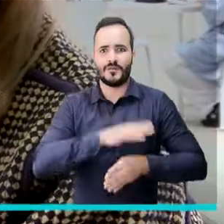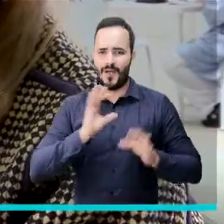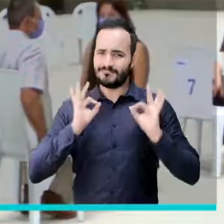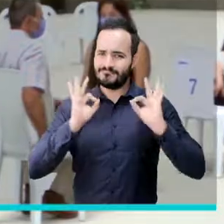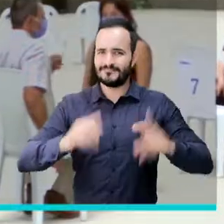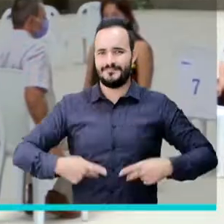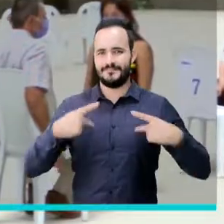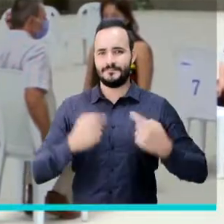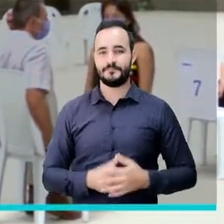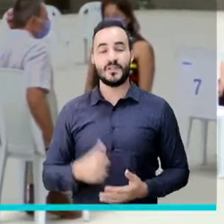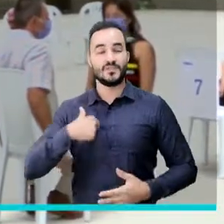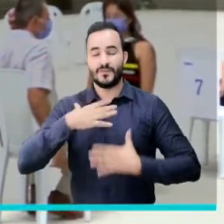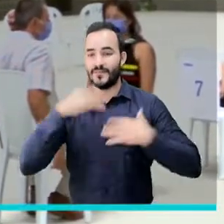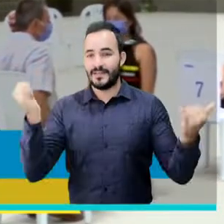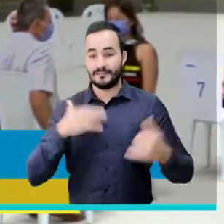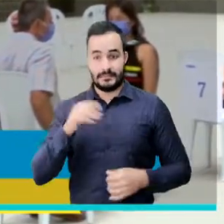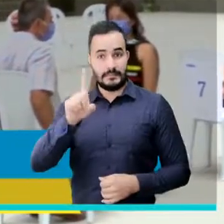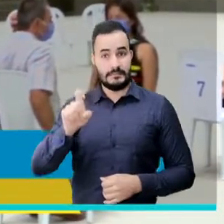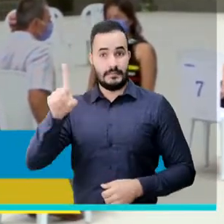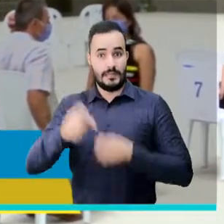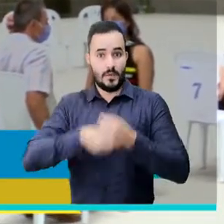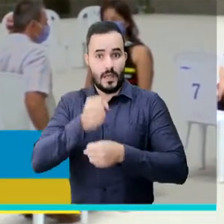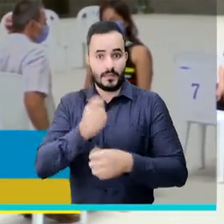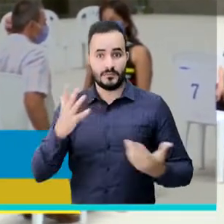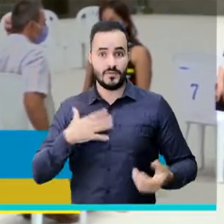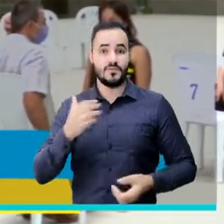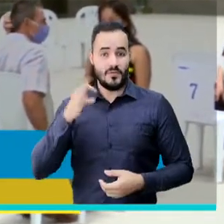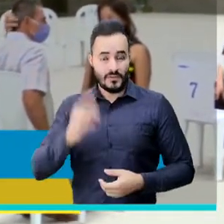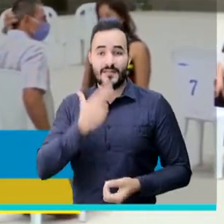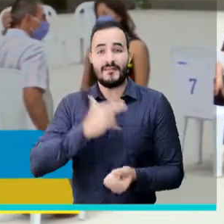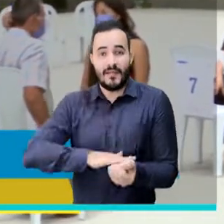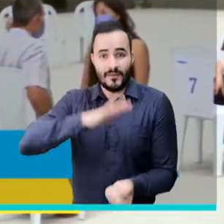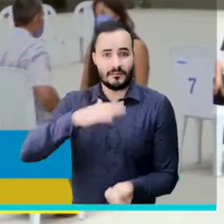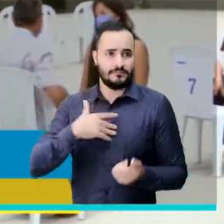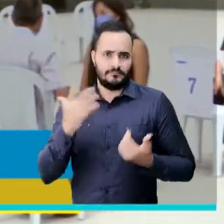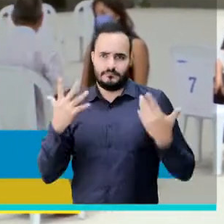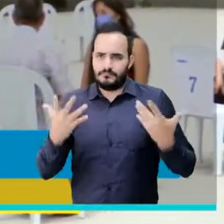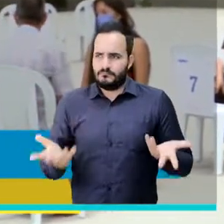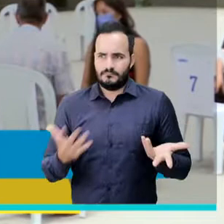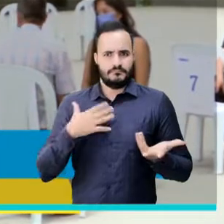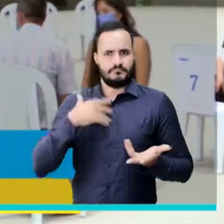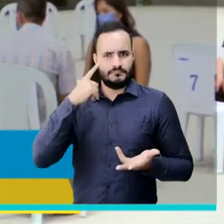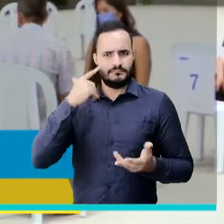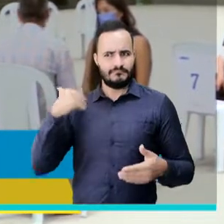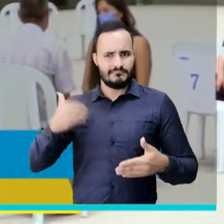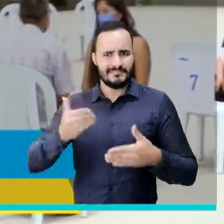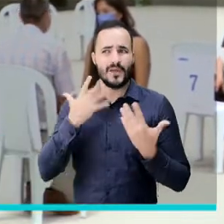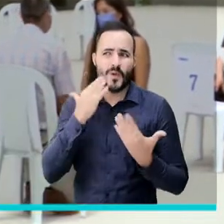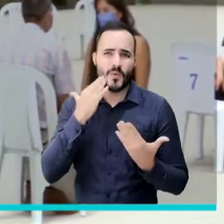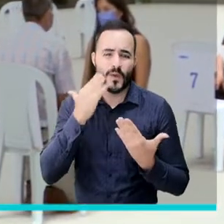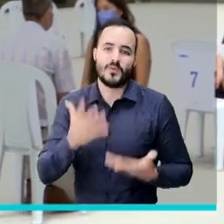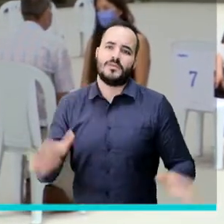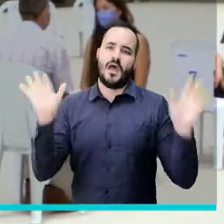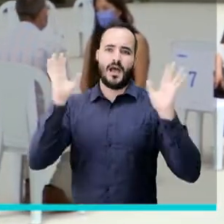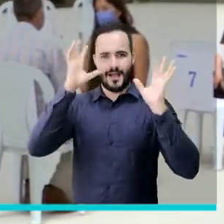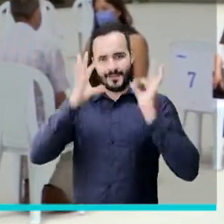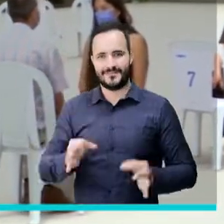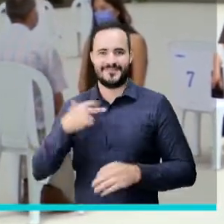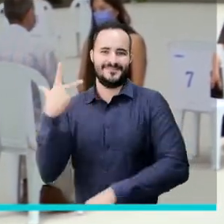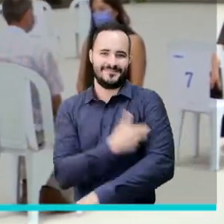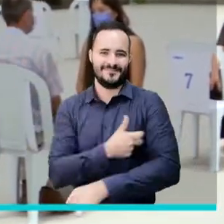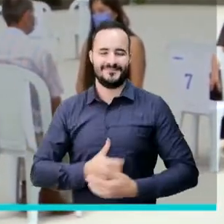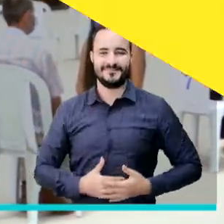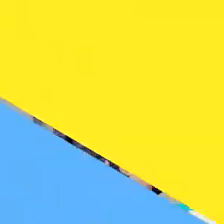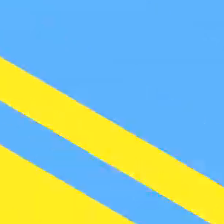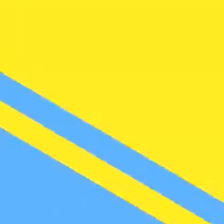de vida. Feliz, feliz, porque yo tengo 61 años, tengo diabetes, entonces venía mucho rato detrás de ella. Ya